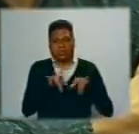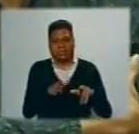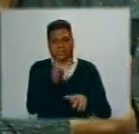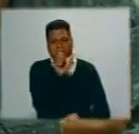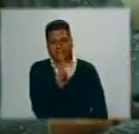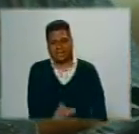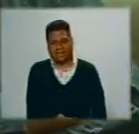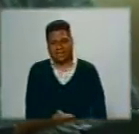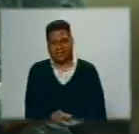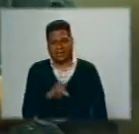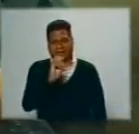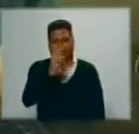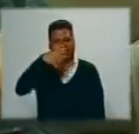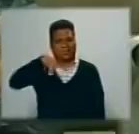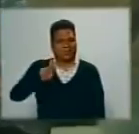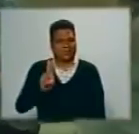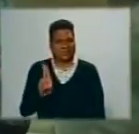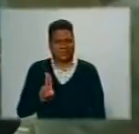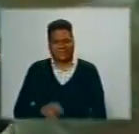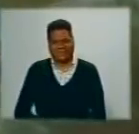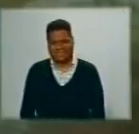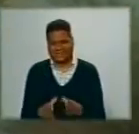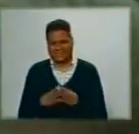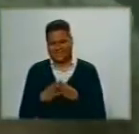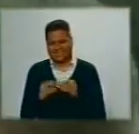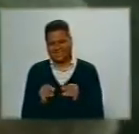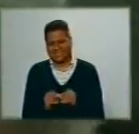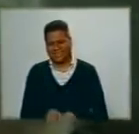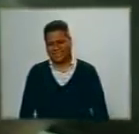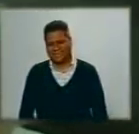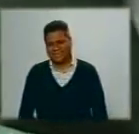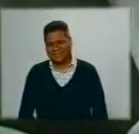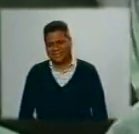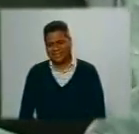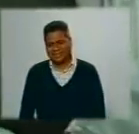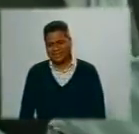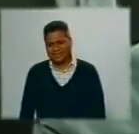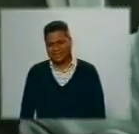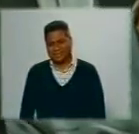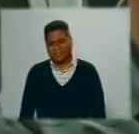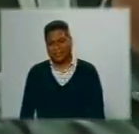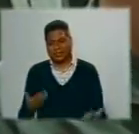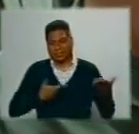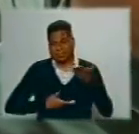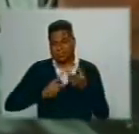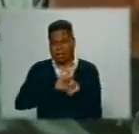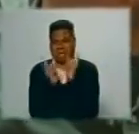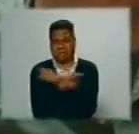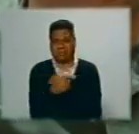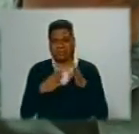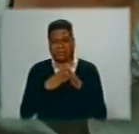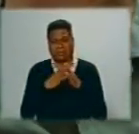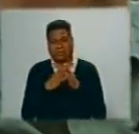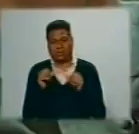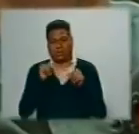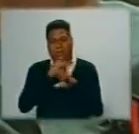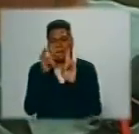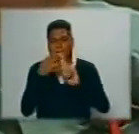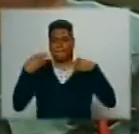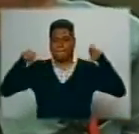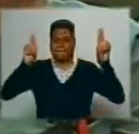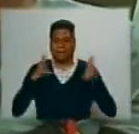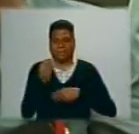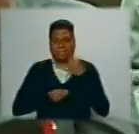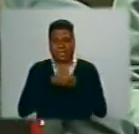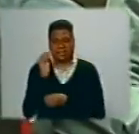Unidas deja la controversia en manos de una temeraria inercia, contraria a los fines de estabilidad y paz a la que se debe